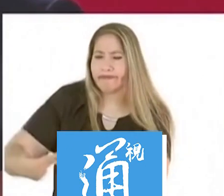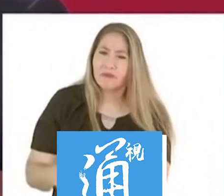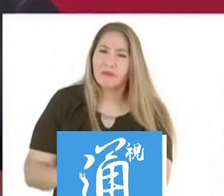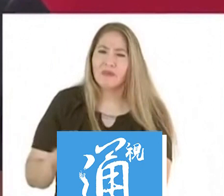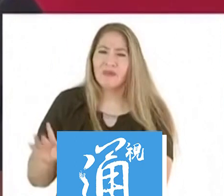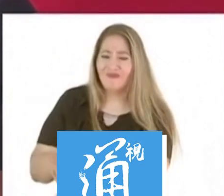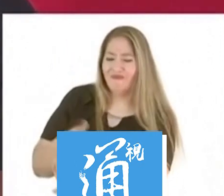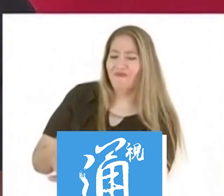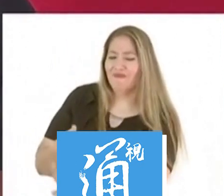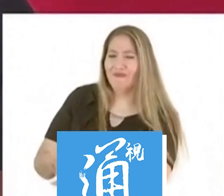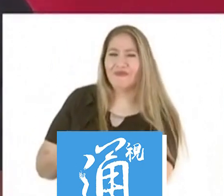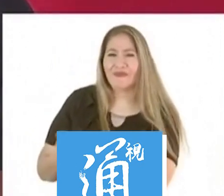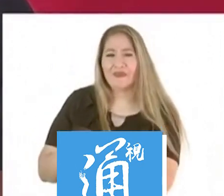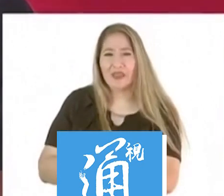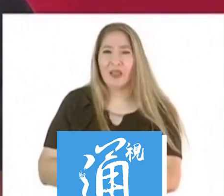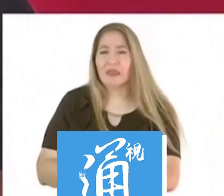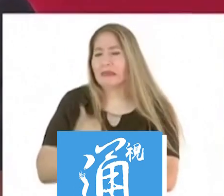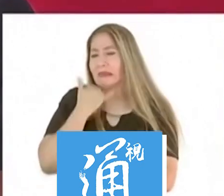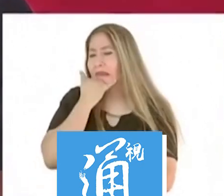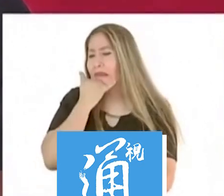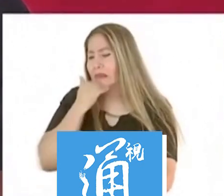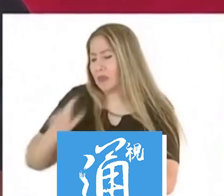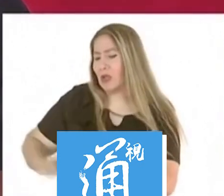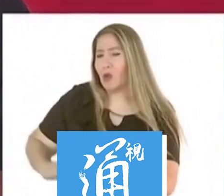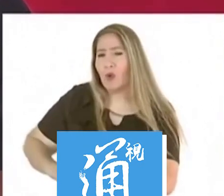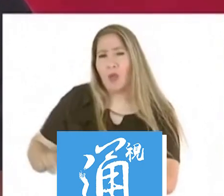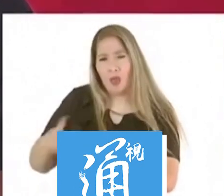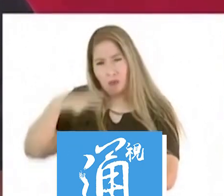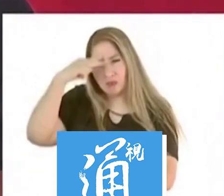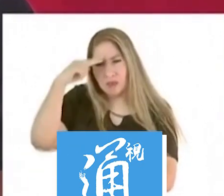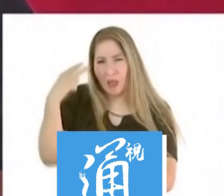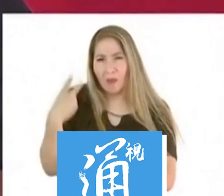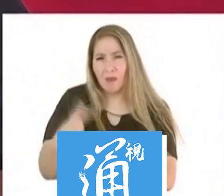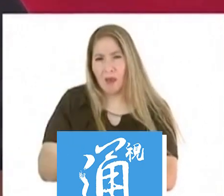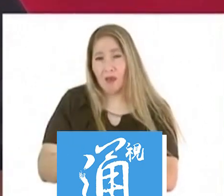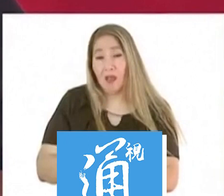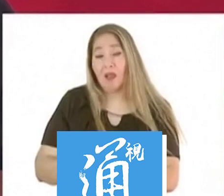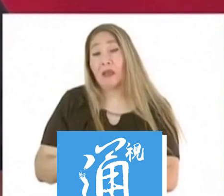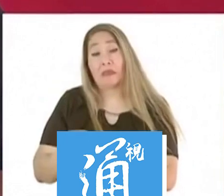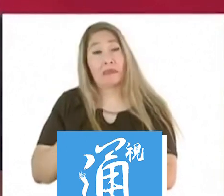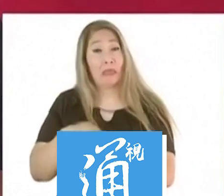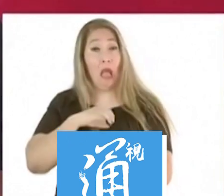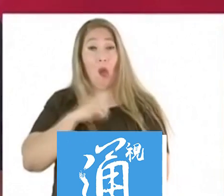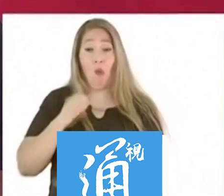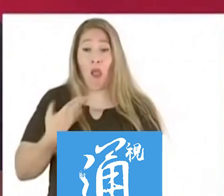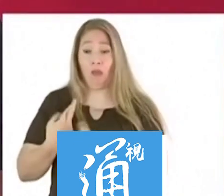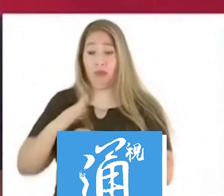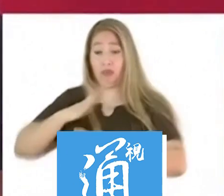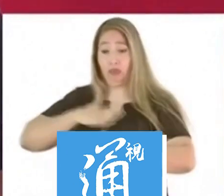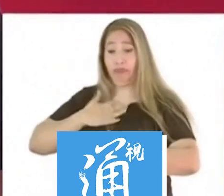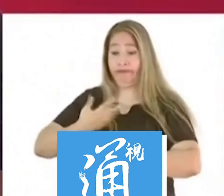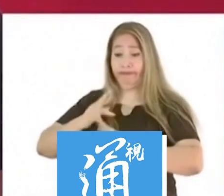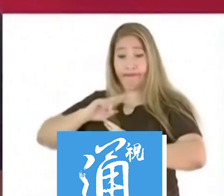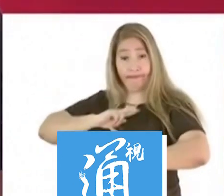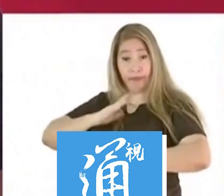autoritaria cometida por movimientos, organizaciones y gobiernos de nuestro país, no solo nos obliga a asumir nuestra